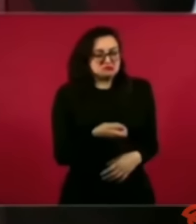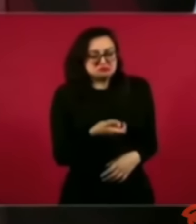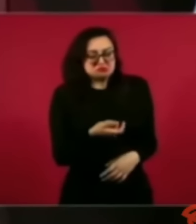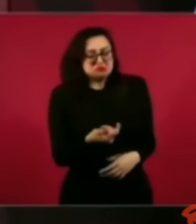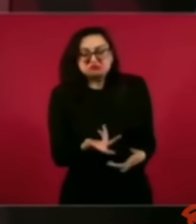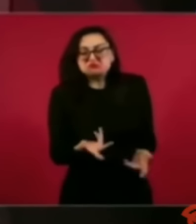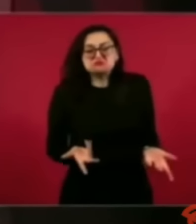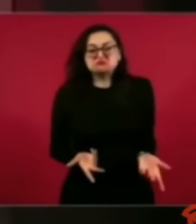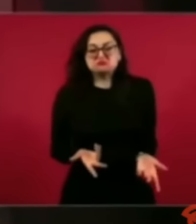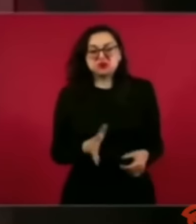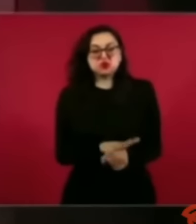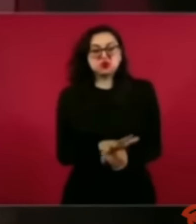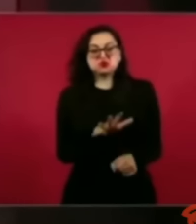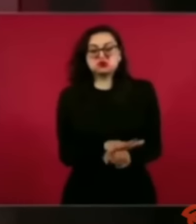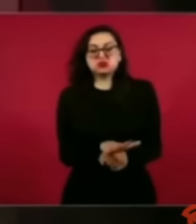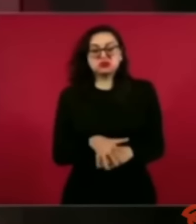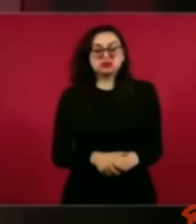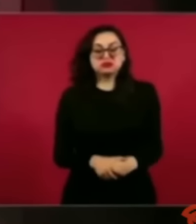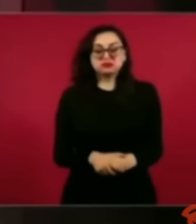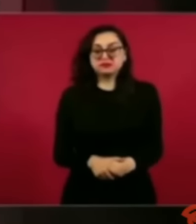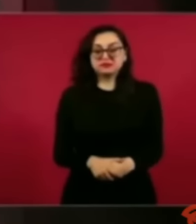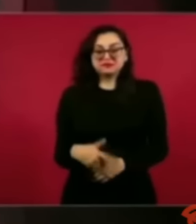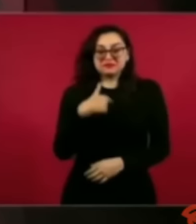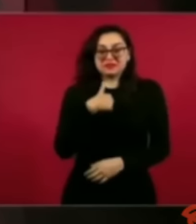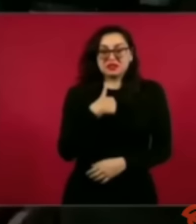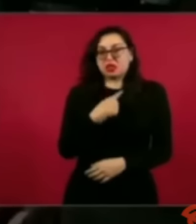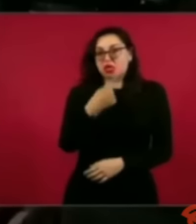No me importa lo material,